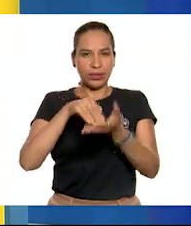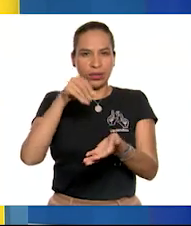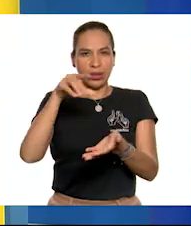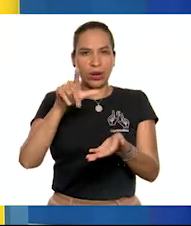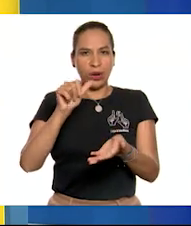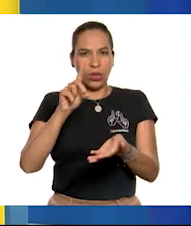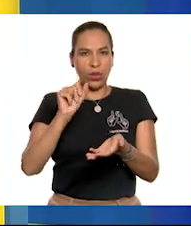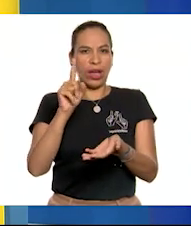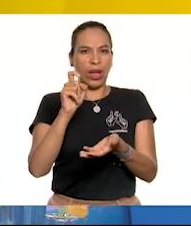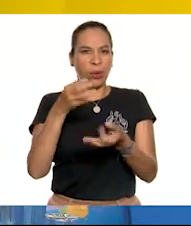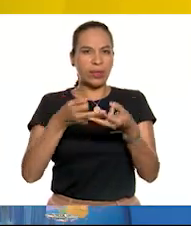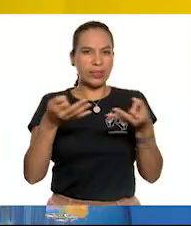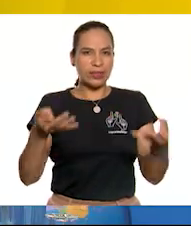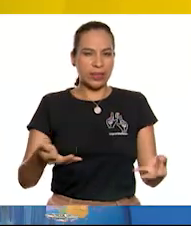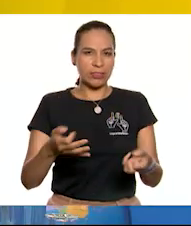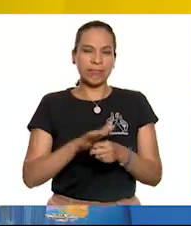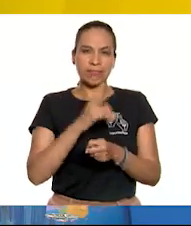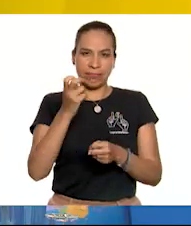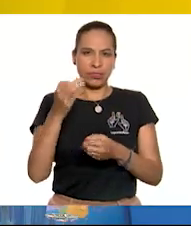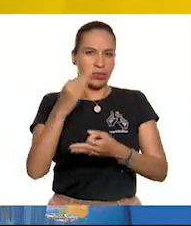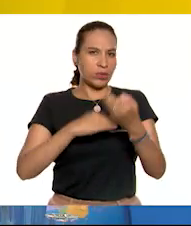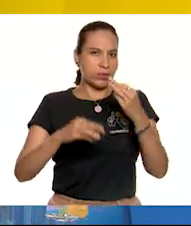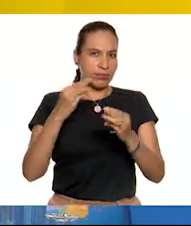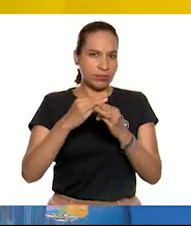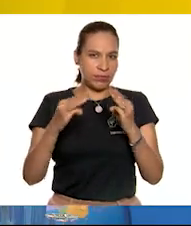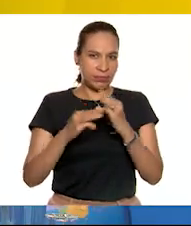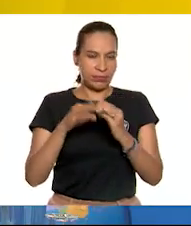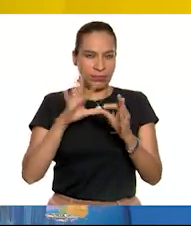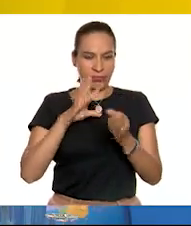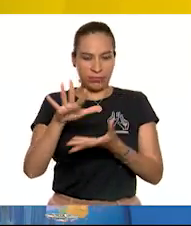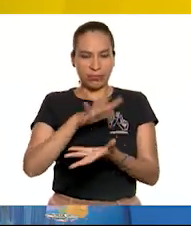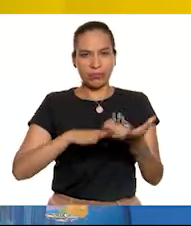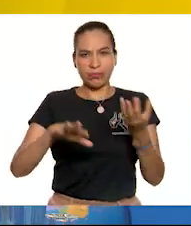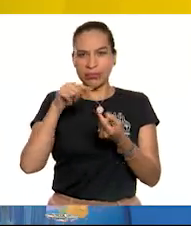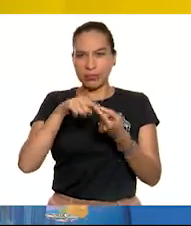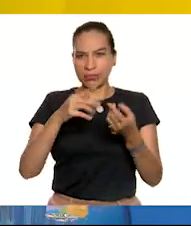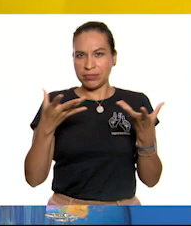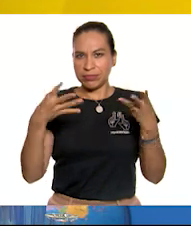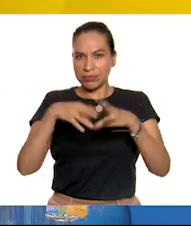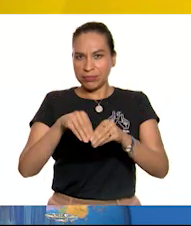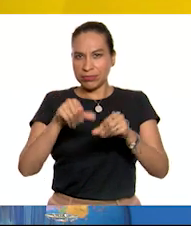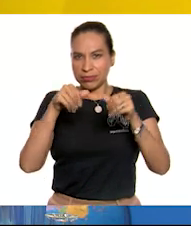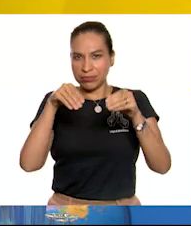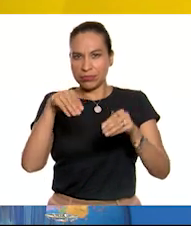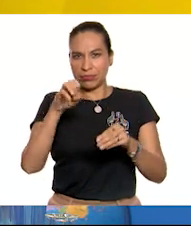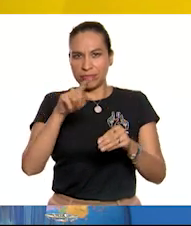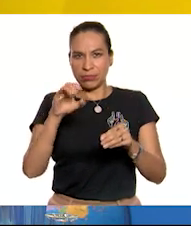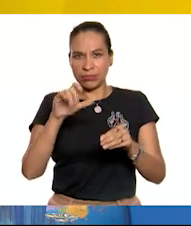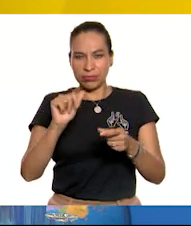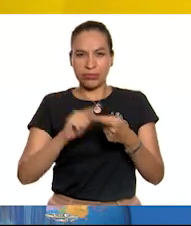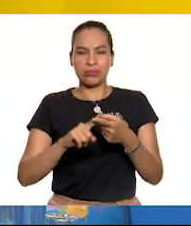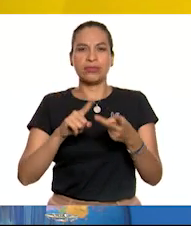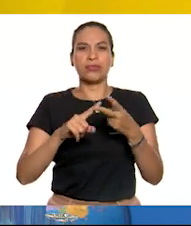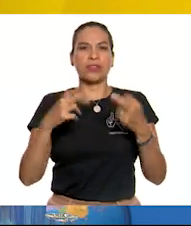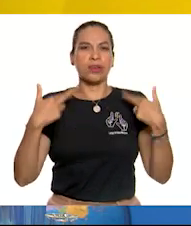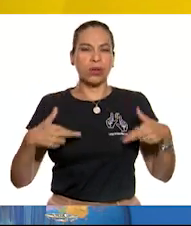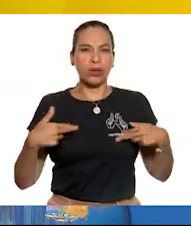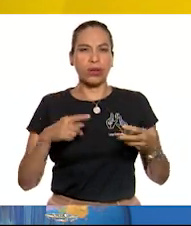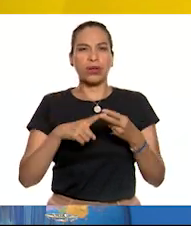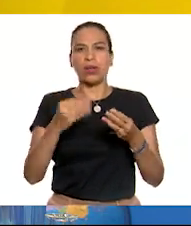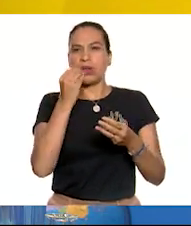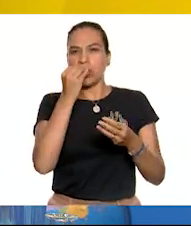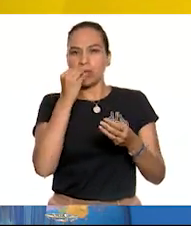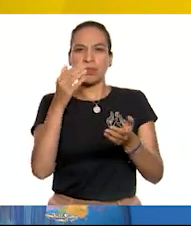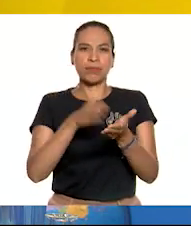tierra. Maestra, entonces todos los materiales que nos rodean son mezclas, ¿verdad? O sea, nuestra ropa, la comida,